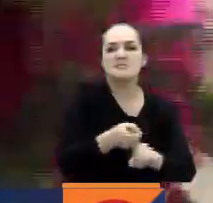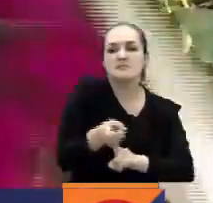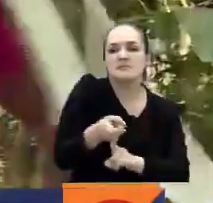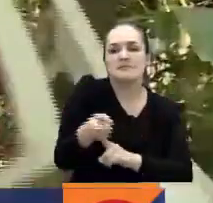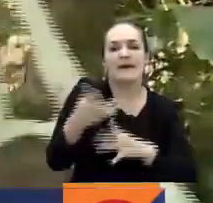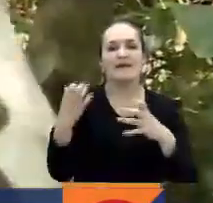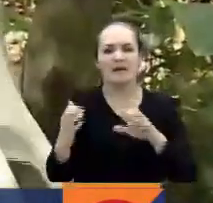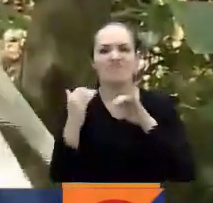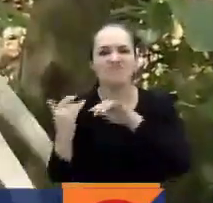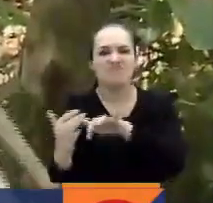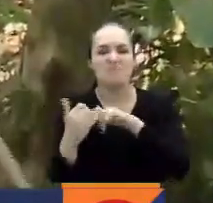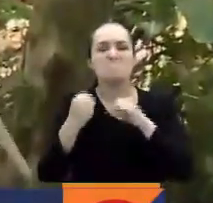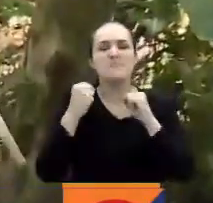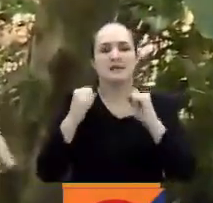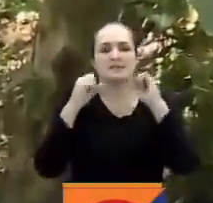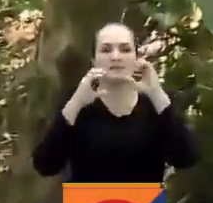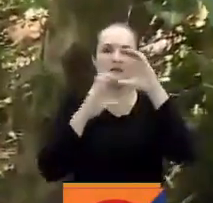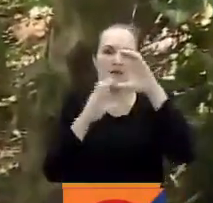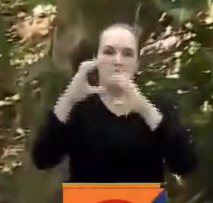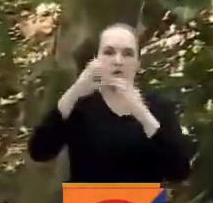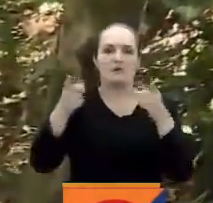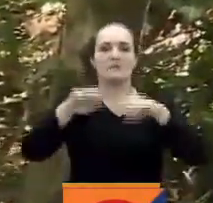especialmente en el Cauca y Nariño.